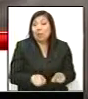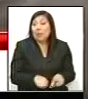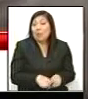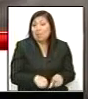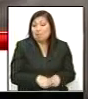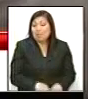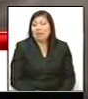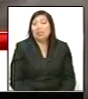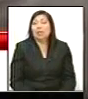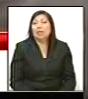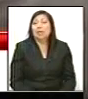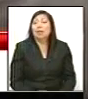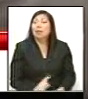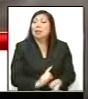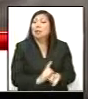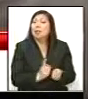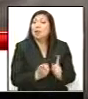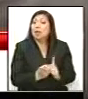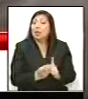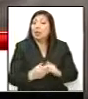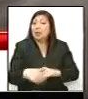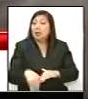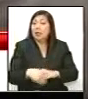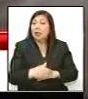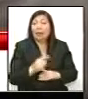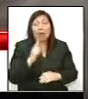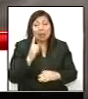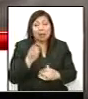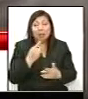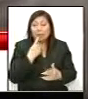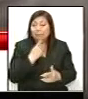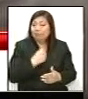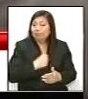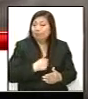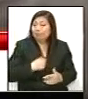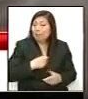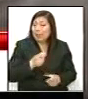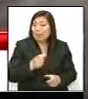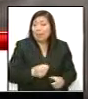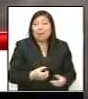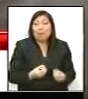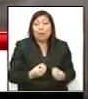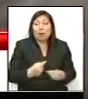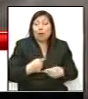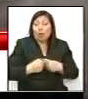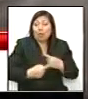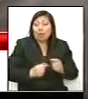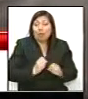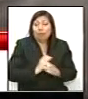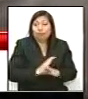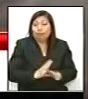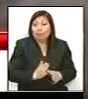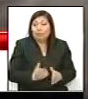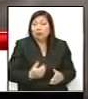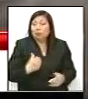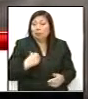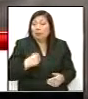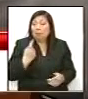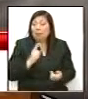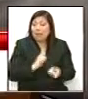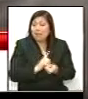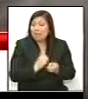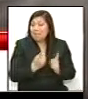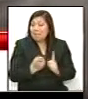cierto que los cambios de avenidas crean un malestar a la ciudadano, porque al día siguiente tiene que hacer trámites ante la municipalidad para